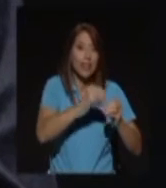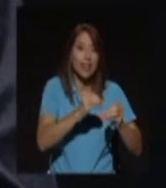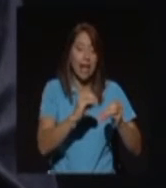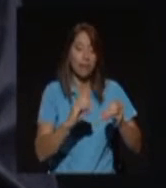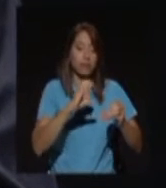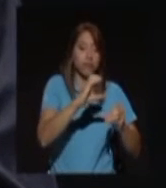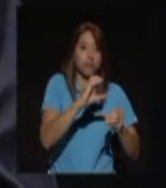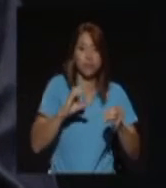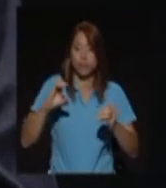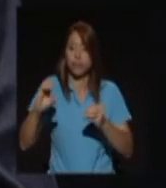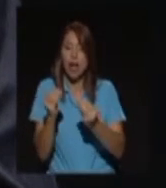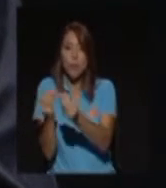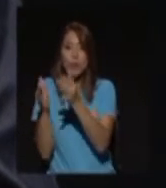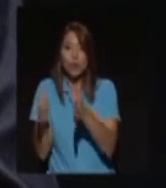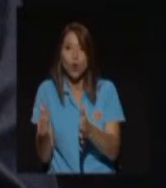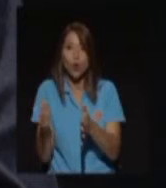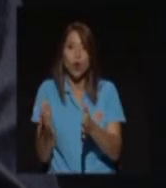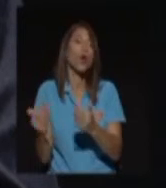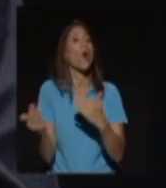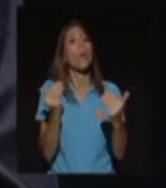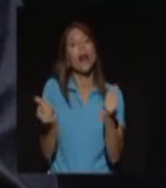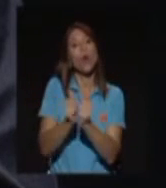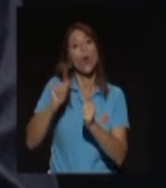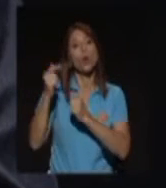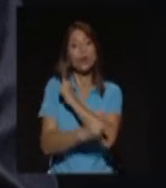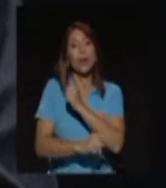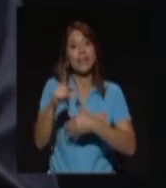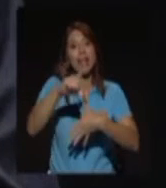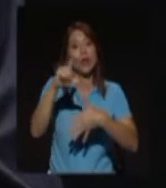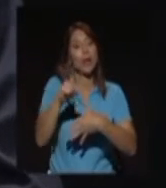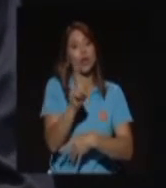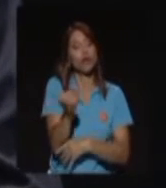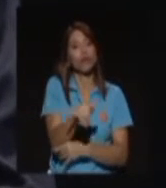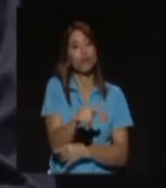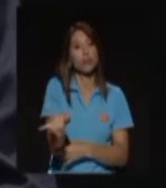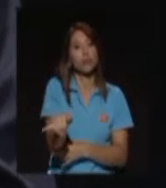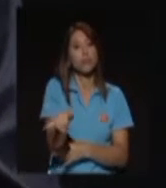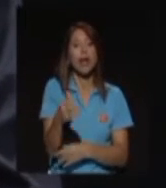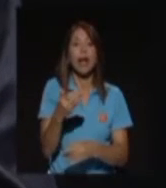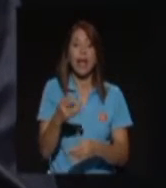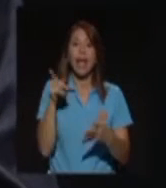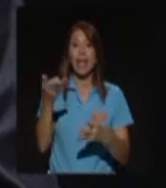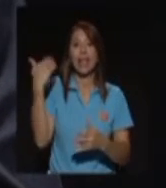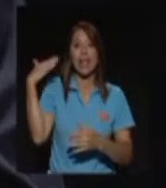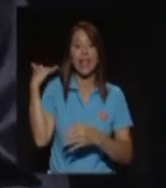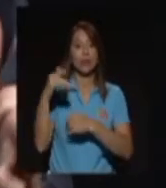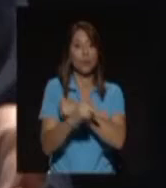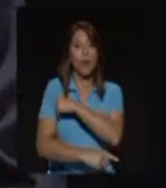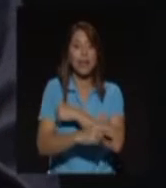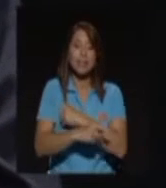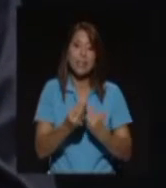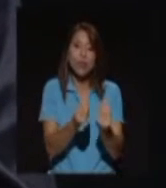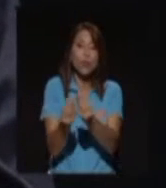países latinoamericanos exportadores de café le llegaba al productor. Los productores vendían en firme en esos países, bueno,